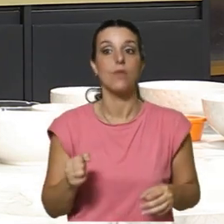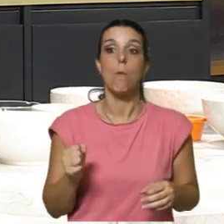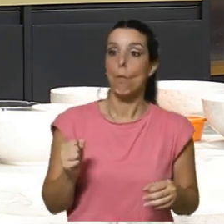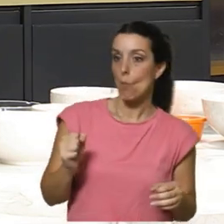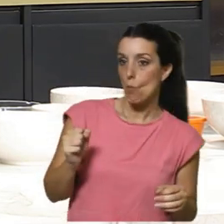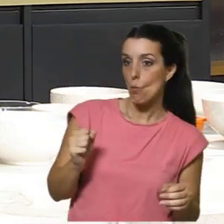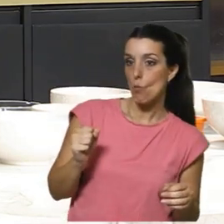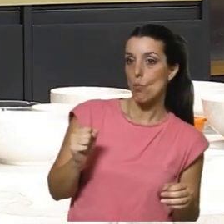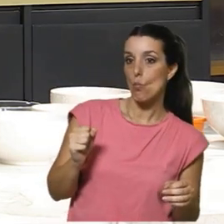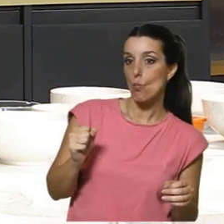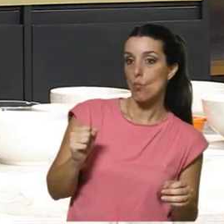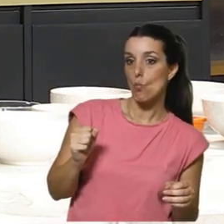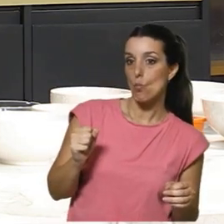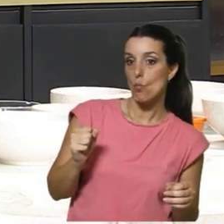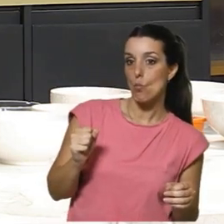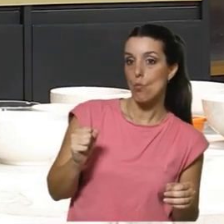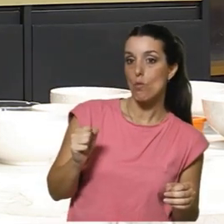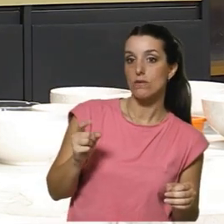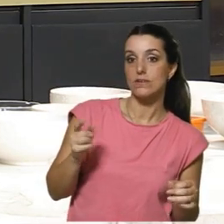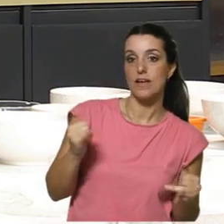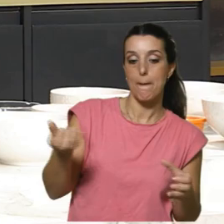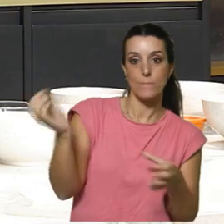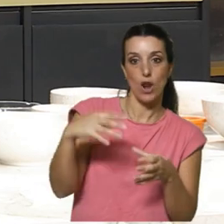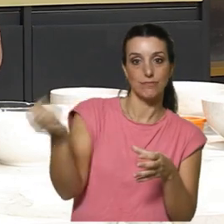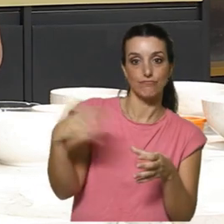¿Ah? Y ahí vas